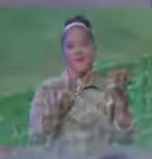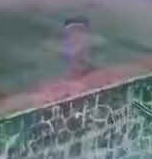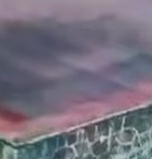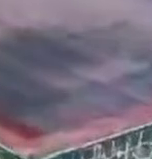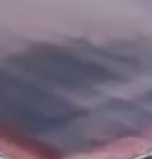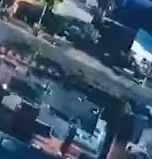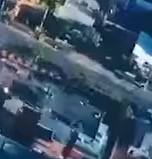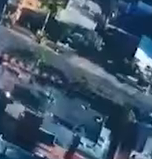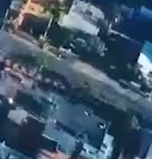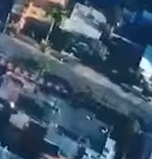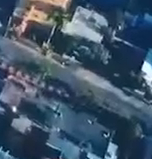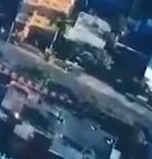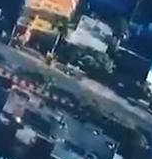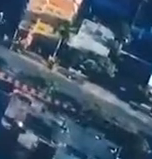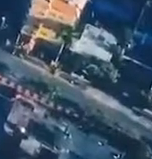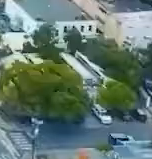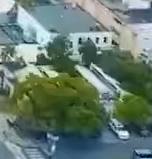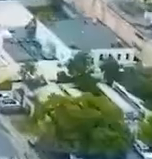mueva.